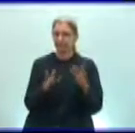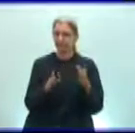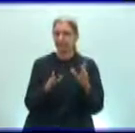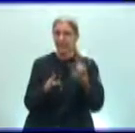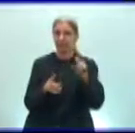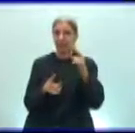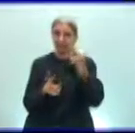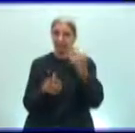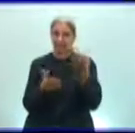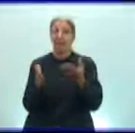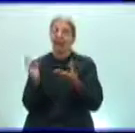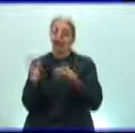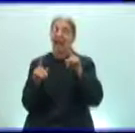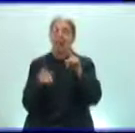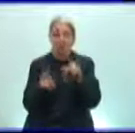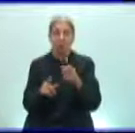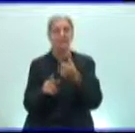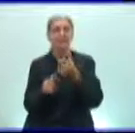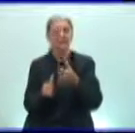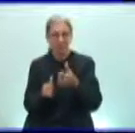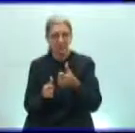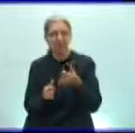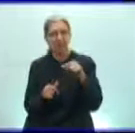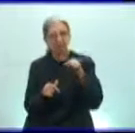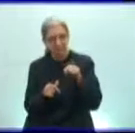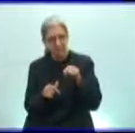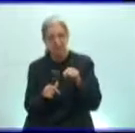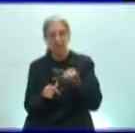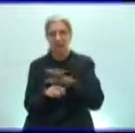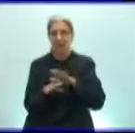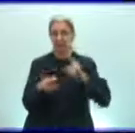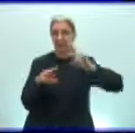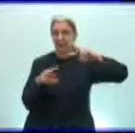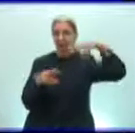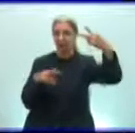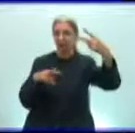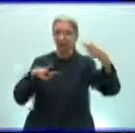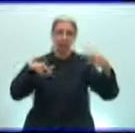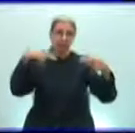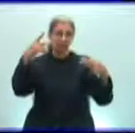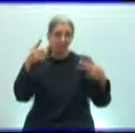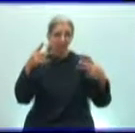Aquí tenemos, mírenlo aquí, está bien. Elevado al cuadrado, cuadrado de 6,